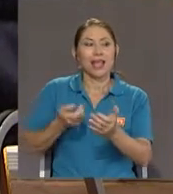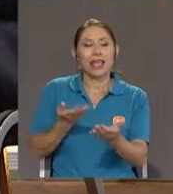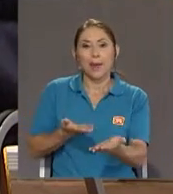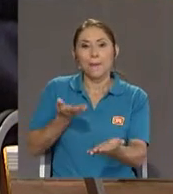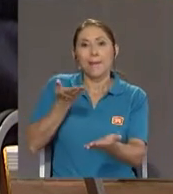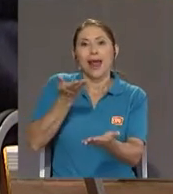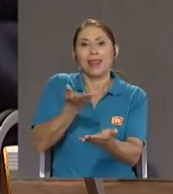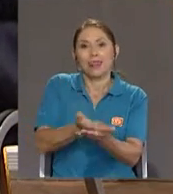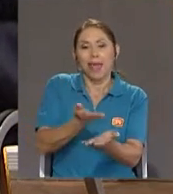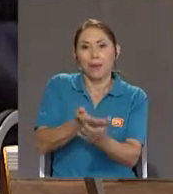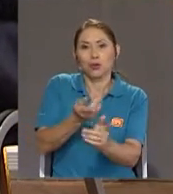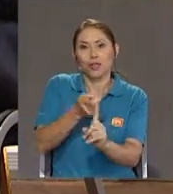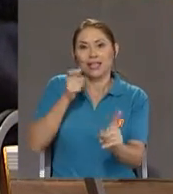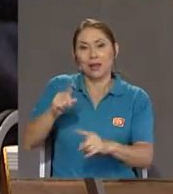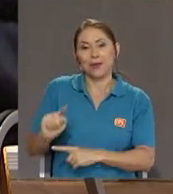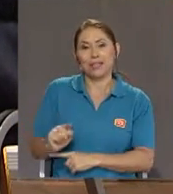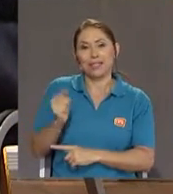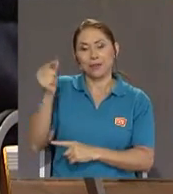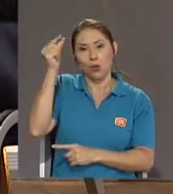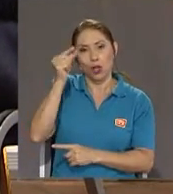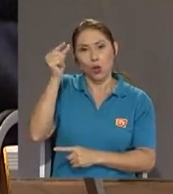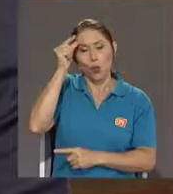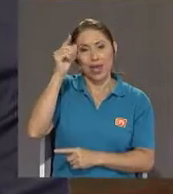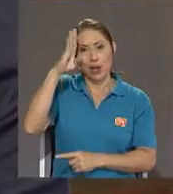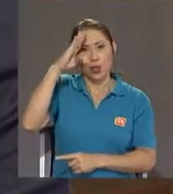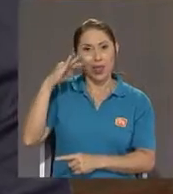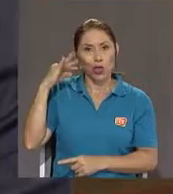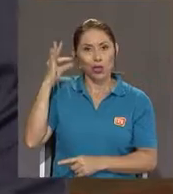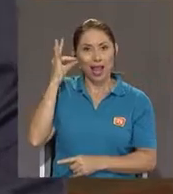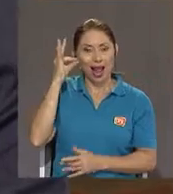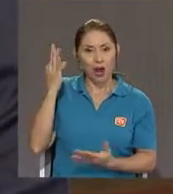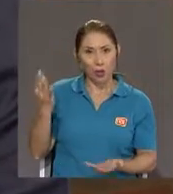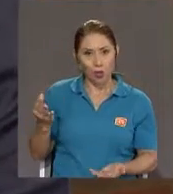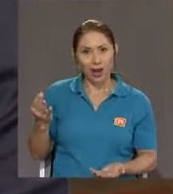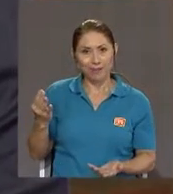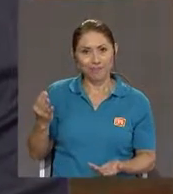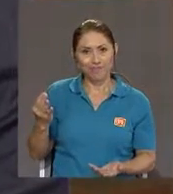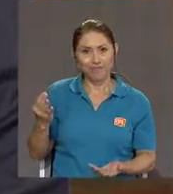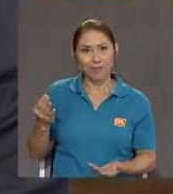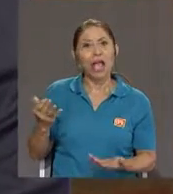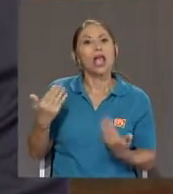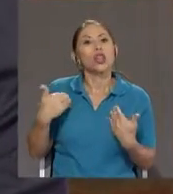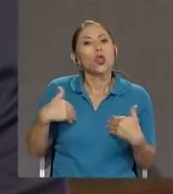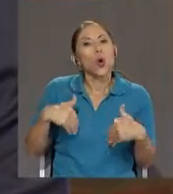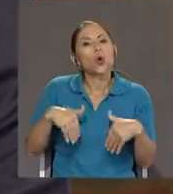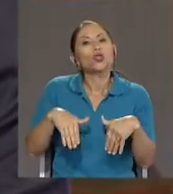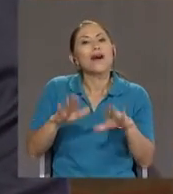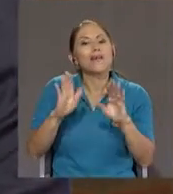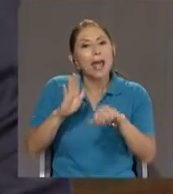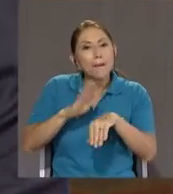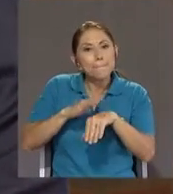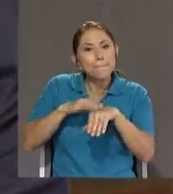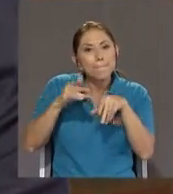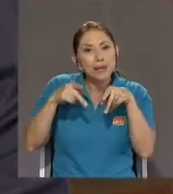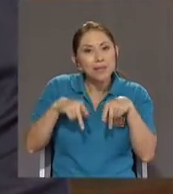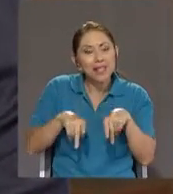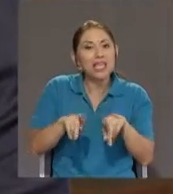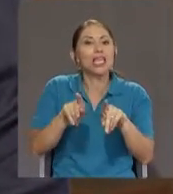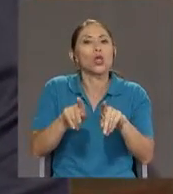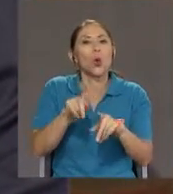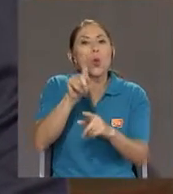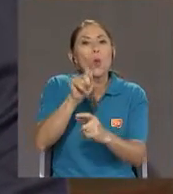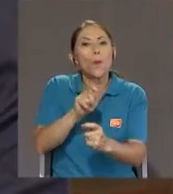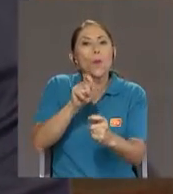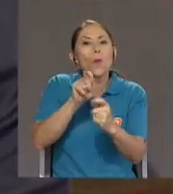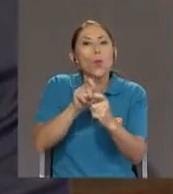desde el principio del gobierno de doña Laura nos habría permitido un punto y medio del